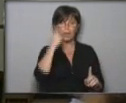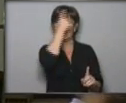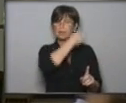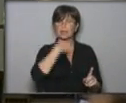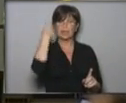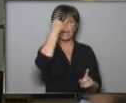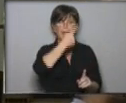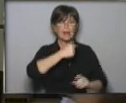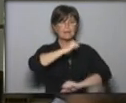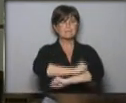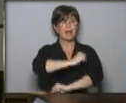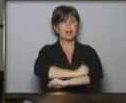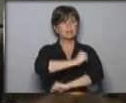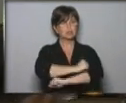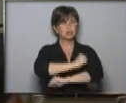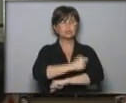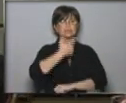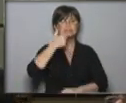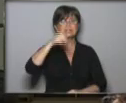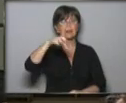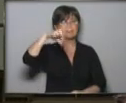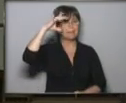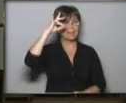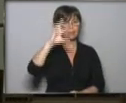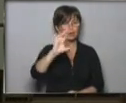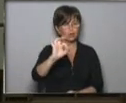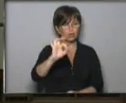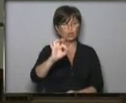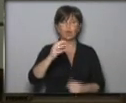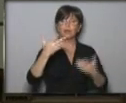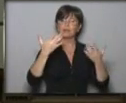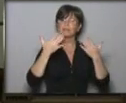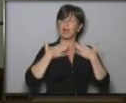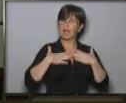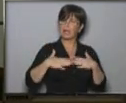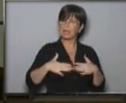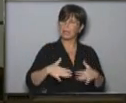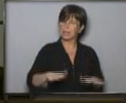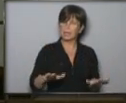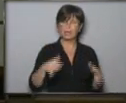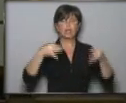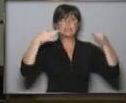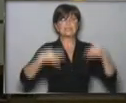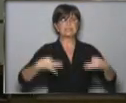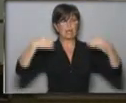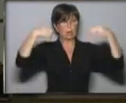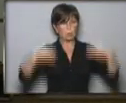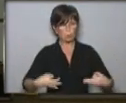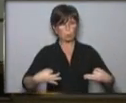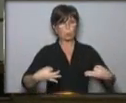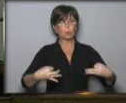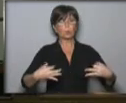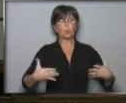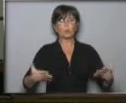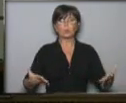balcón frente a la Plaza San Pedro en el Vaticano, distendido, seguro, tranquilo